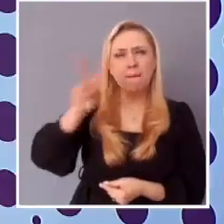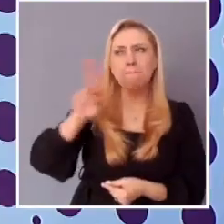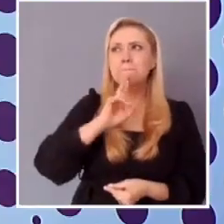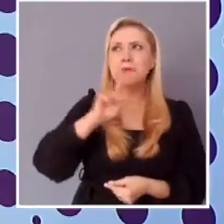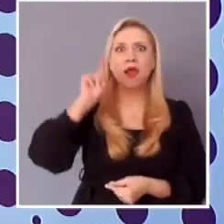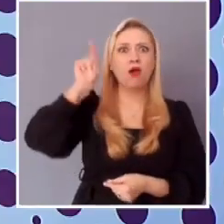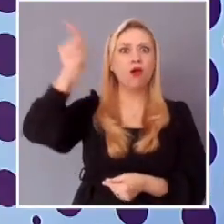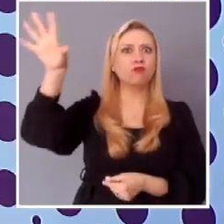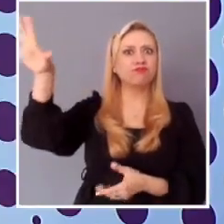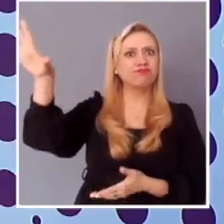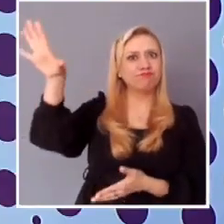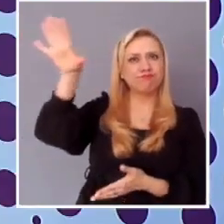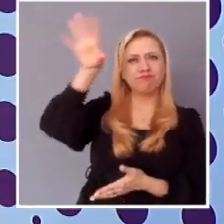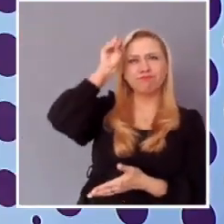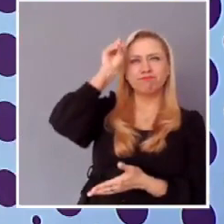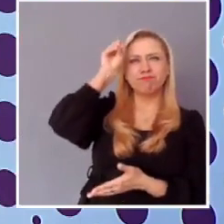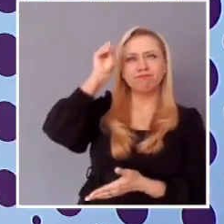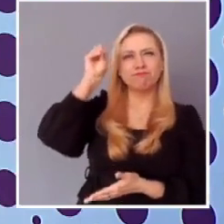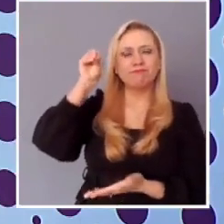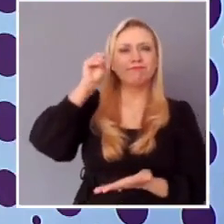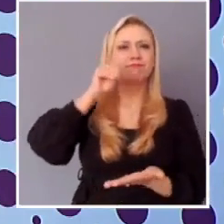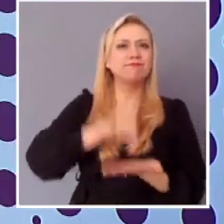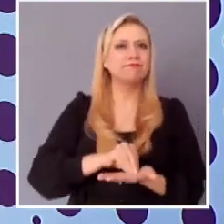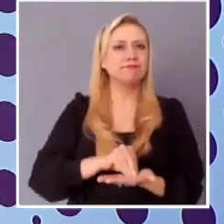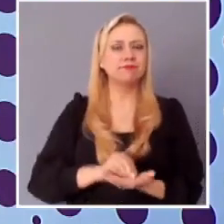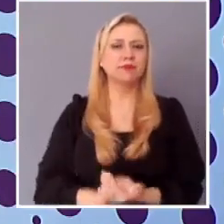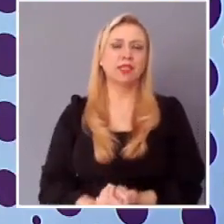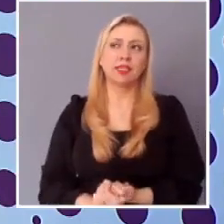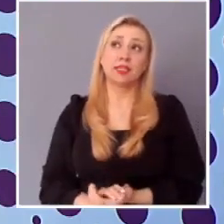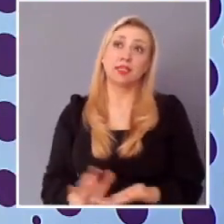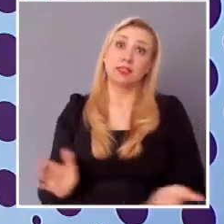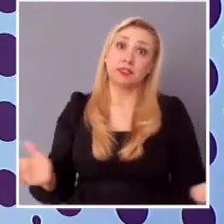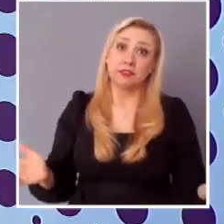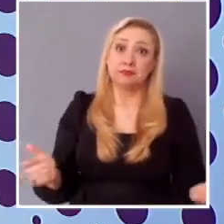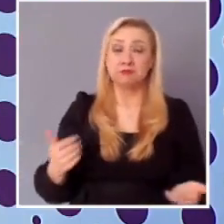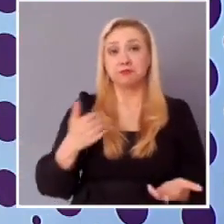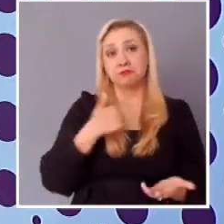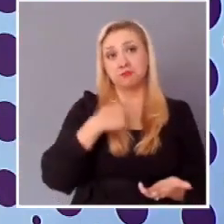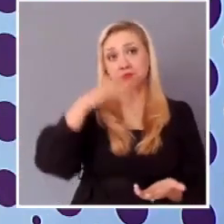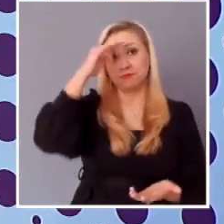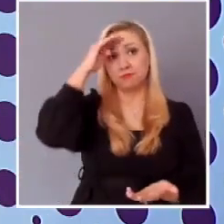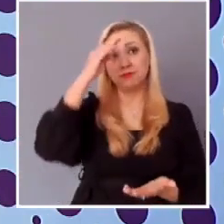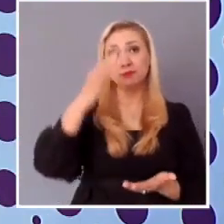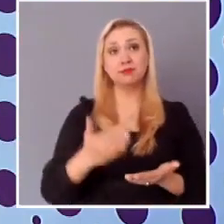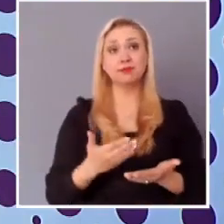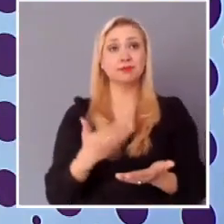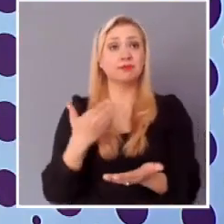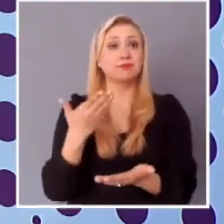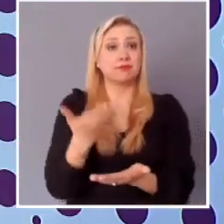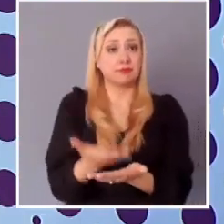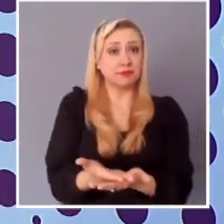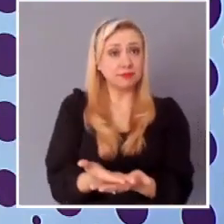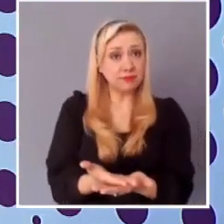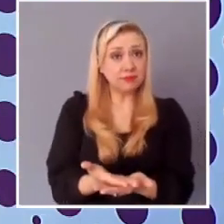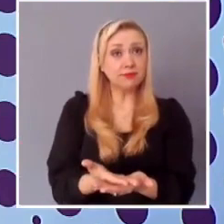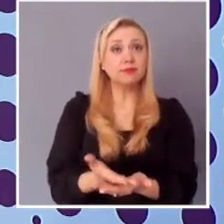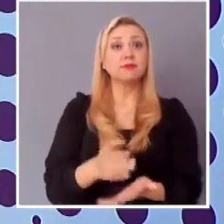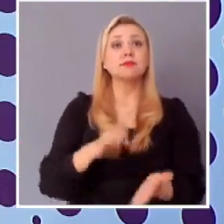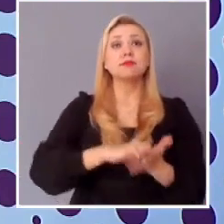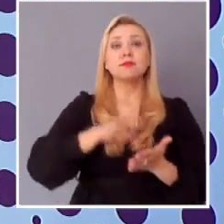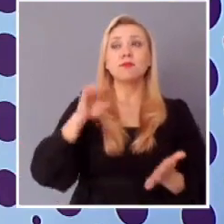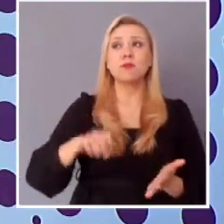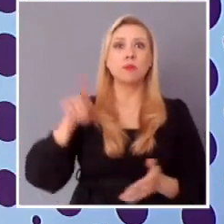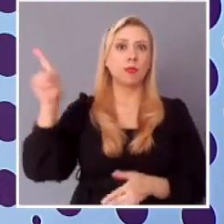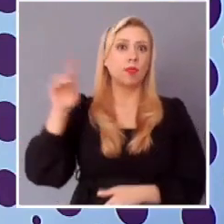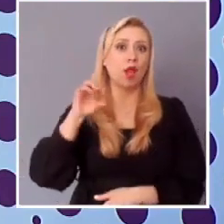hablaría desde propuestas que se han generado a muy alto nivel institucional, por ejemplo, la Organización Mundial